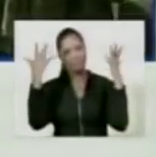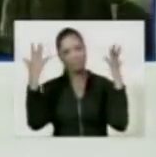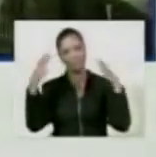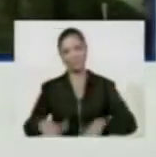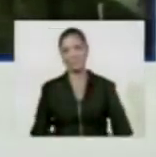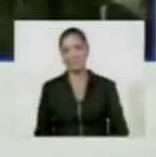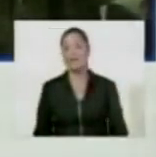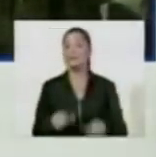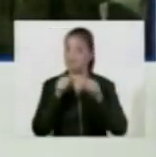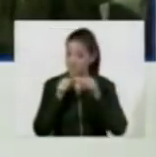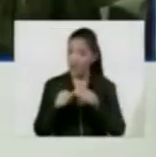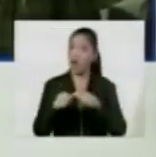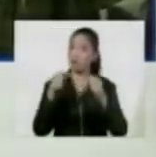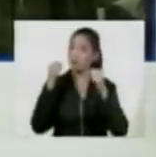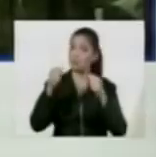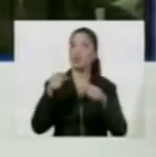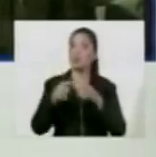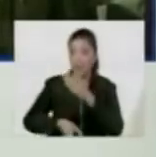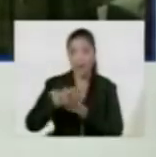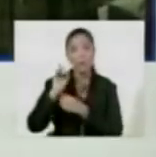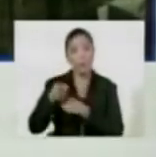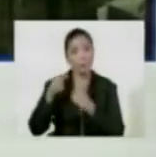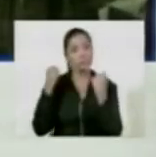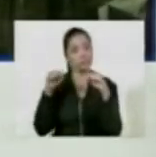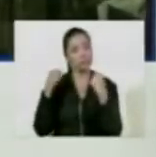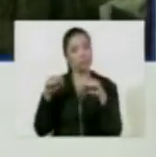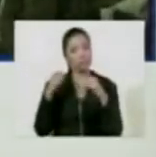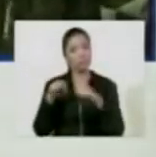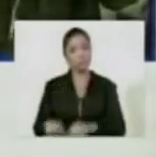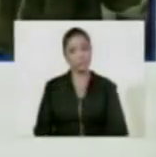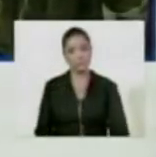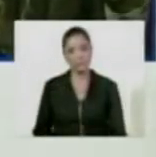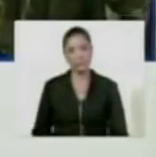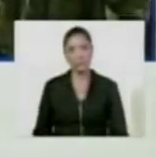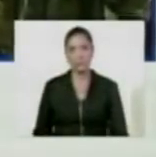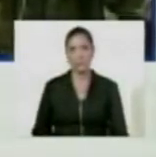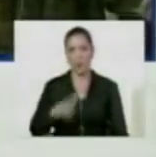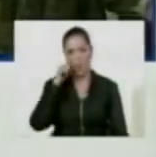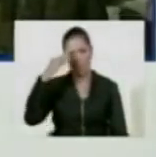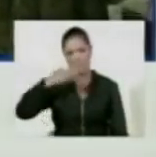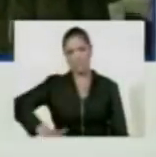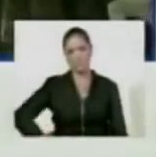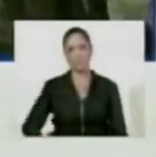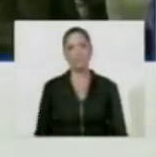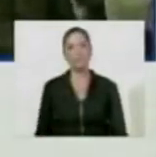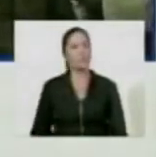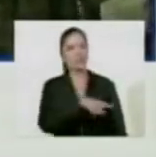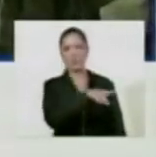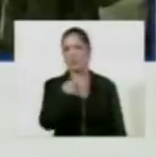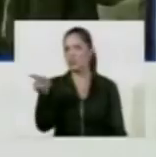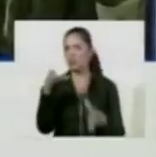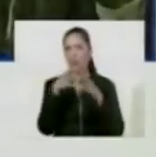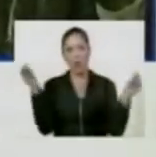Sigamos adelante, sigan en los ejercicios. Almirante Ceballos, Herrera Balsa, y a todos,